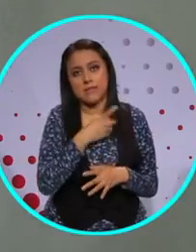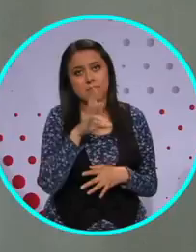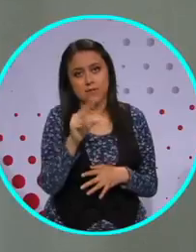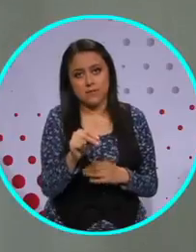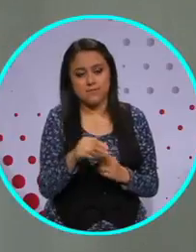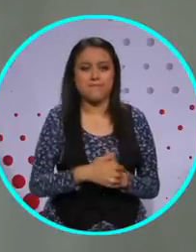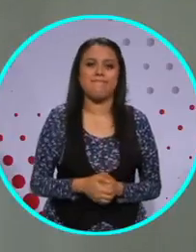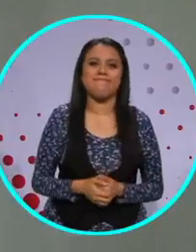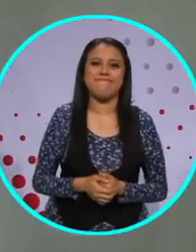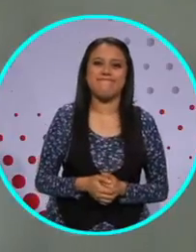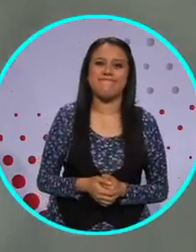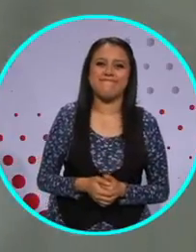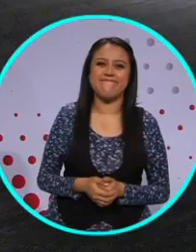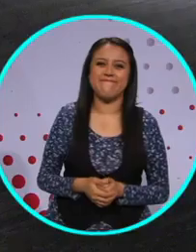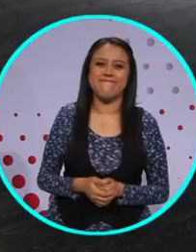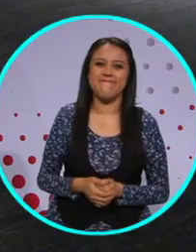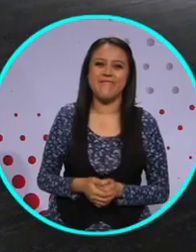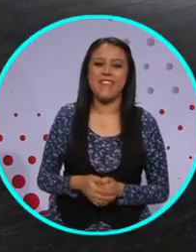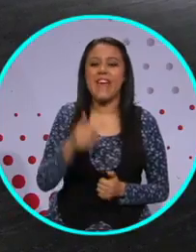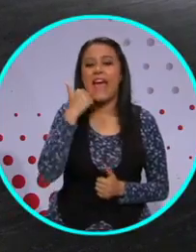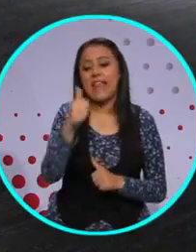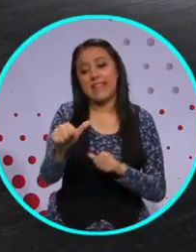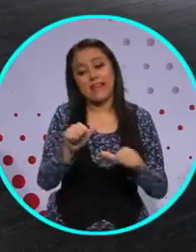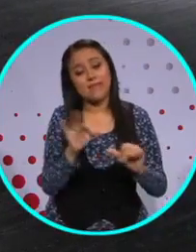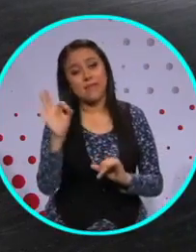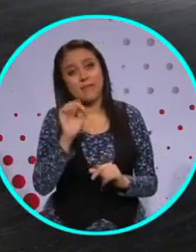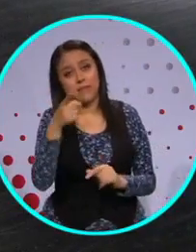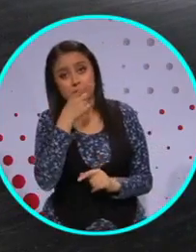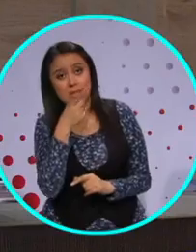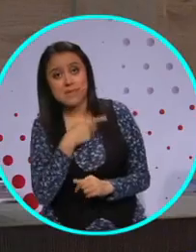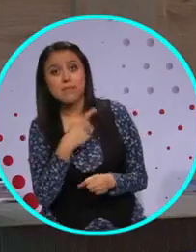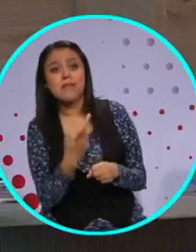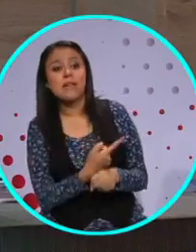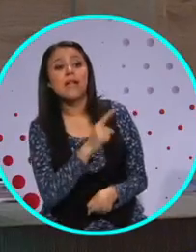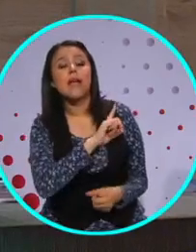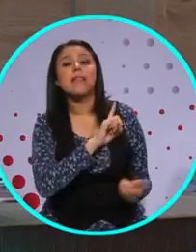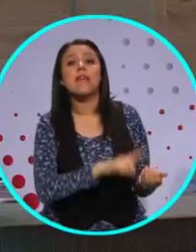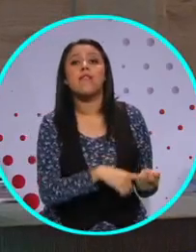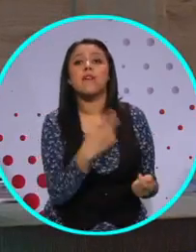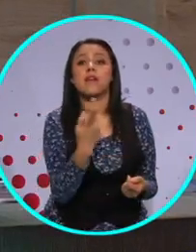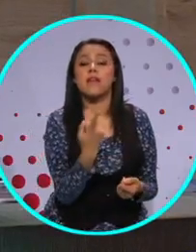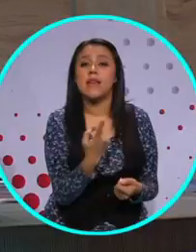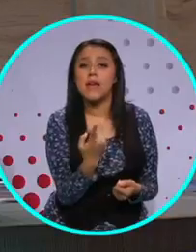quería que yo sacara era como un intercambio que está pasando